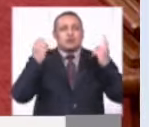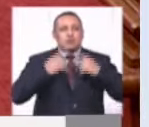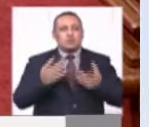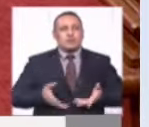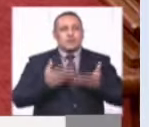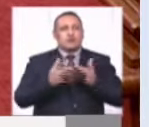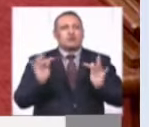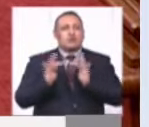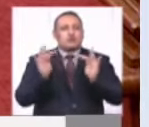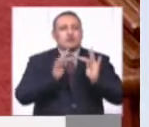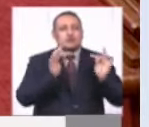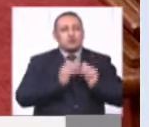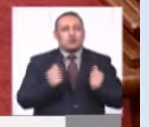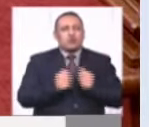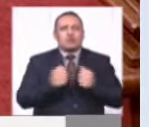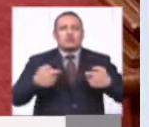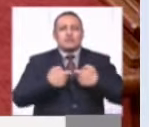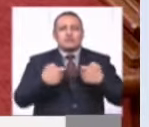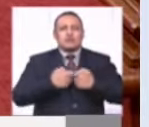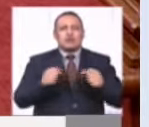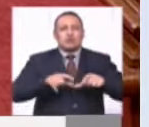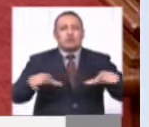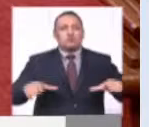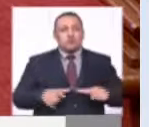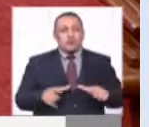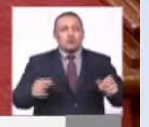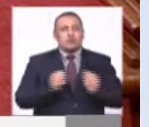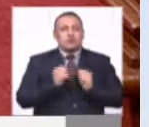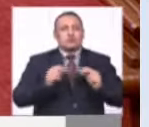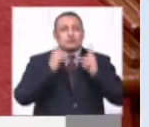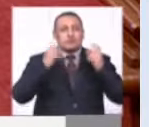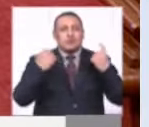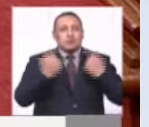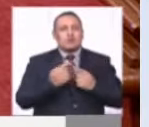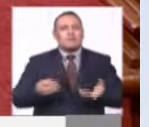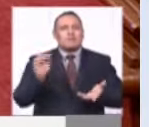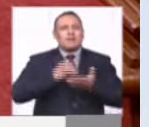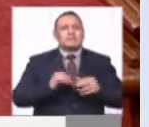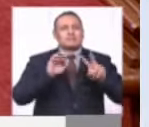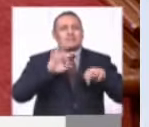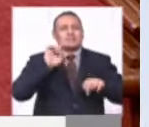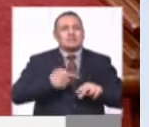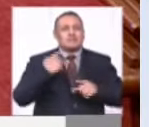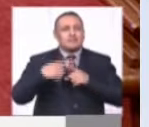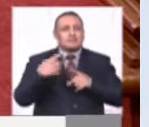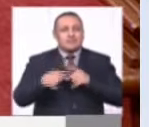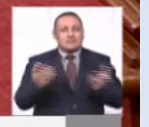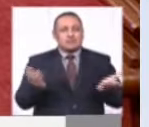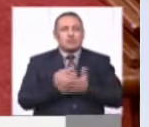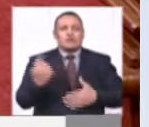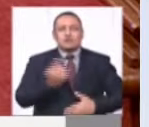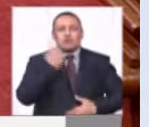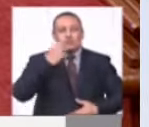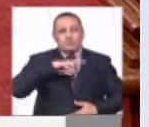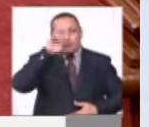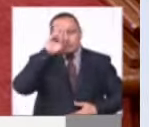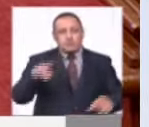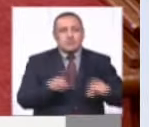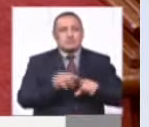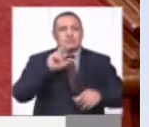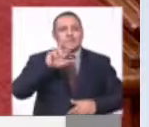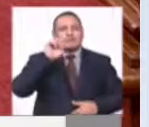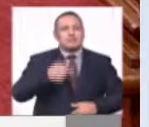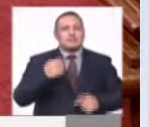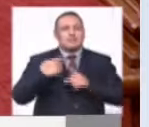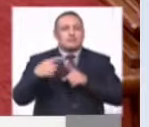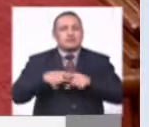dar conectividad de Internet de banda ancha con fibra óptica a más de 7.000 escuelas a nivel nacional y 3.000